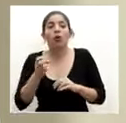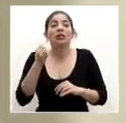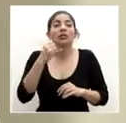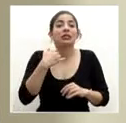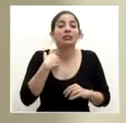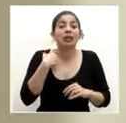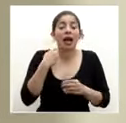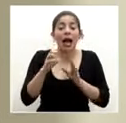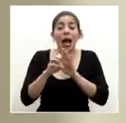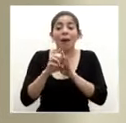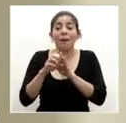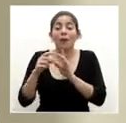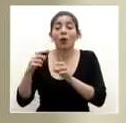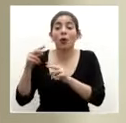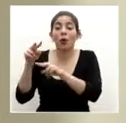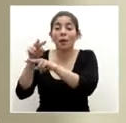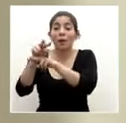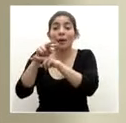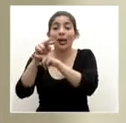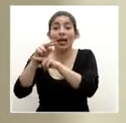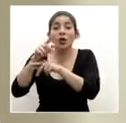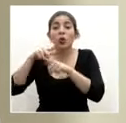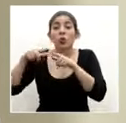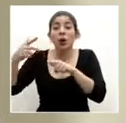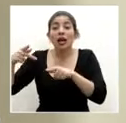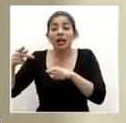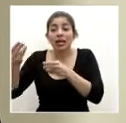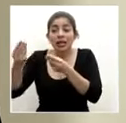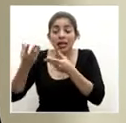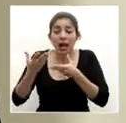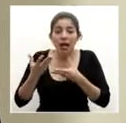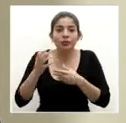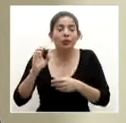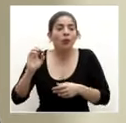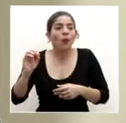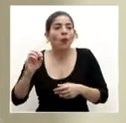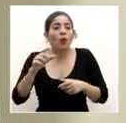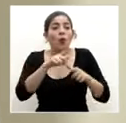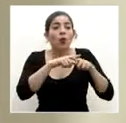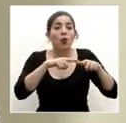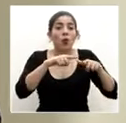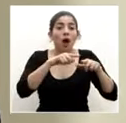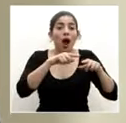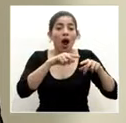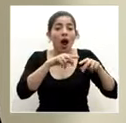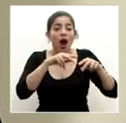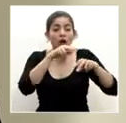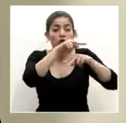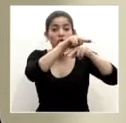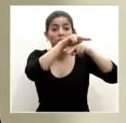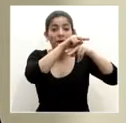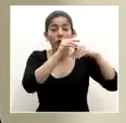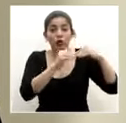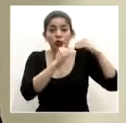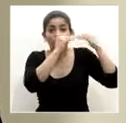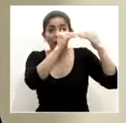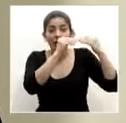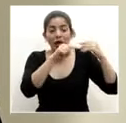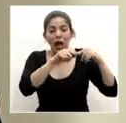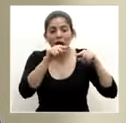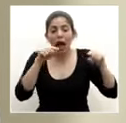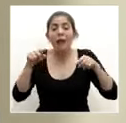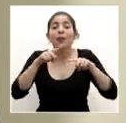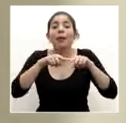de vigilancias positivas en las zonas de riesgo, en zonas centinelas, ¿verdad? Que eso pues obviamente nos orienta en